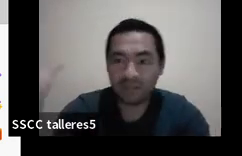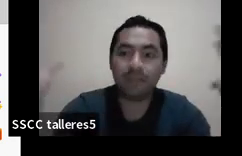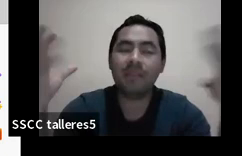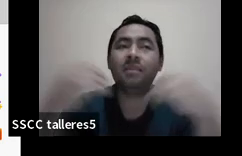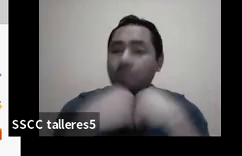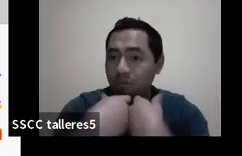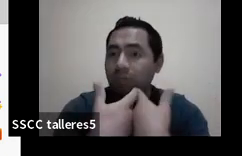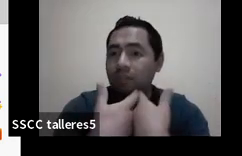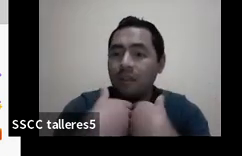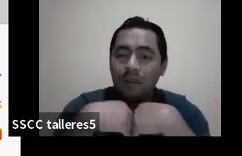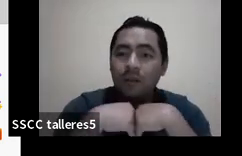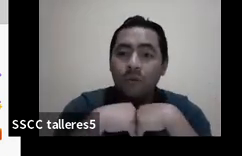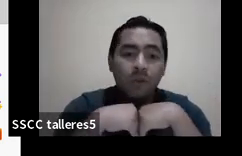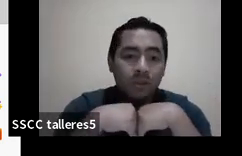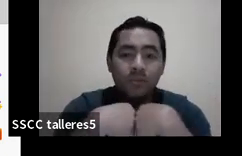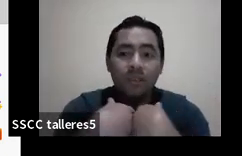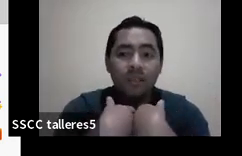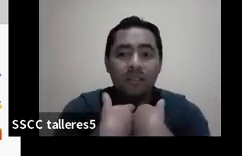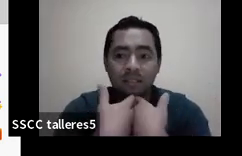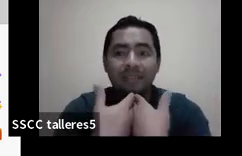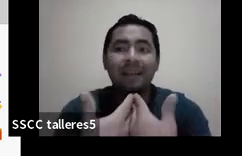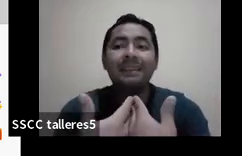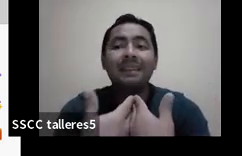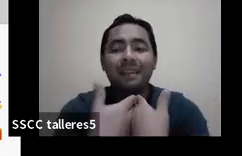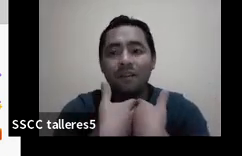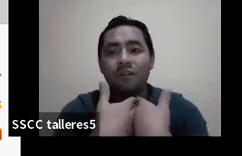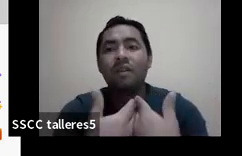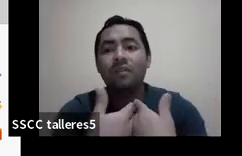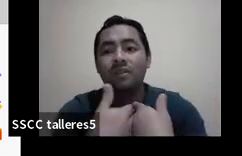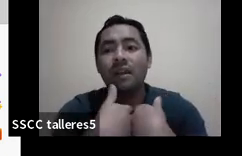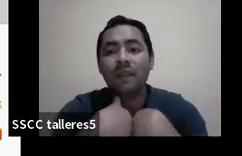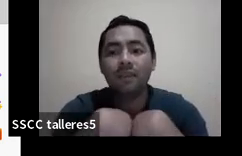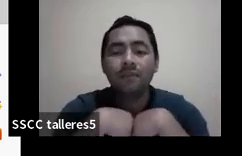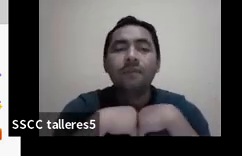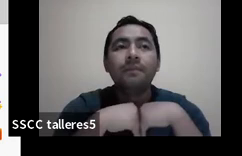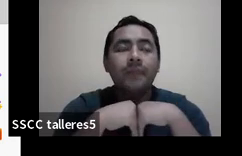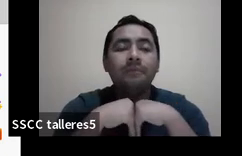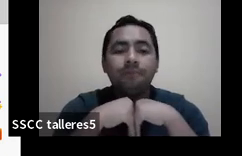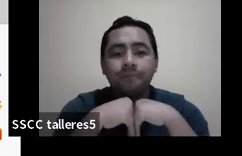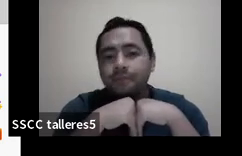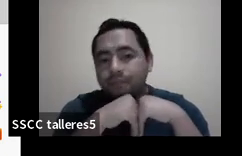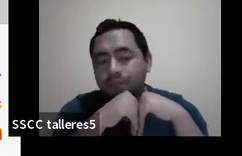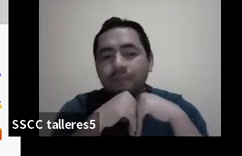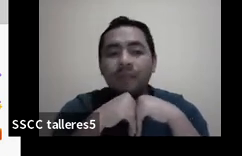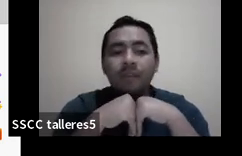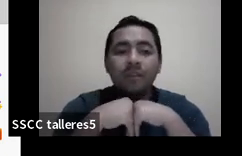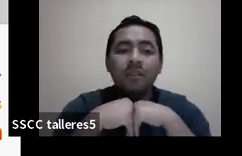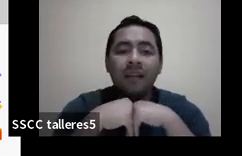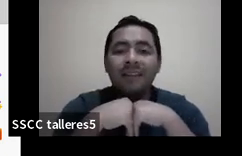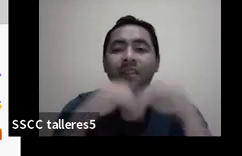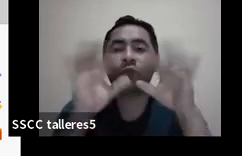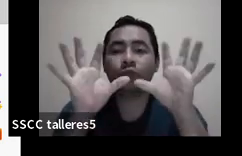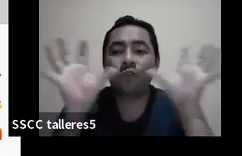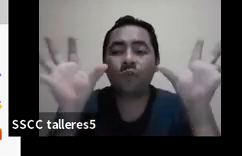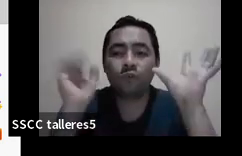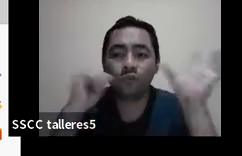no perfectamente, pero sí, en algunos casos hasta se dejan entender lo que ellos están hablando. ¿Ya? Entonces,